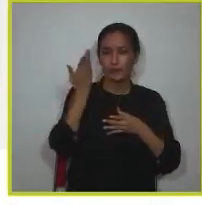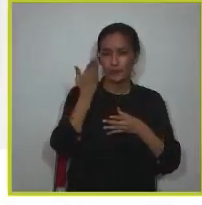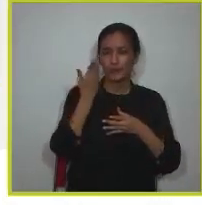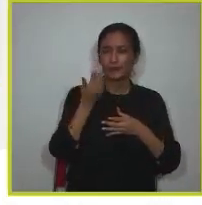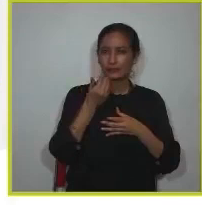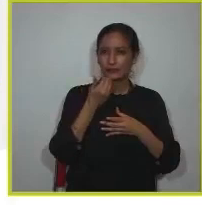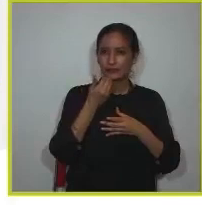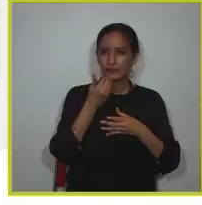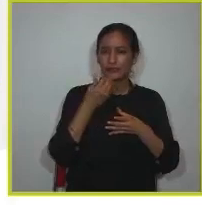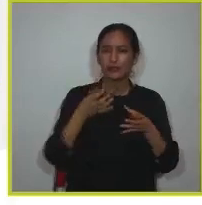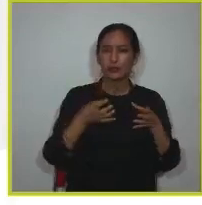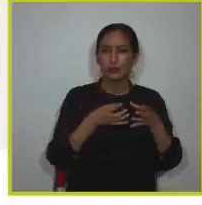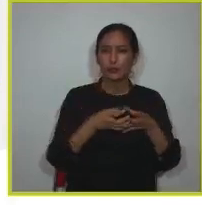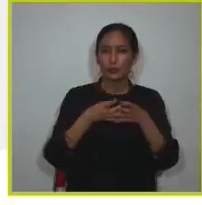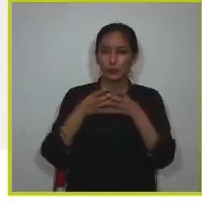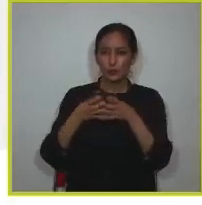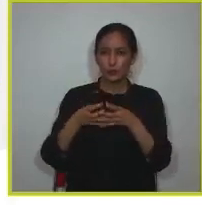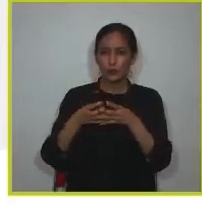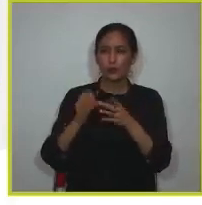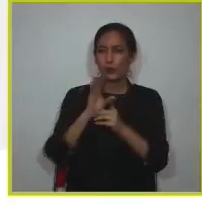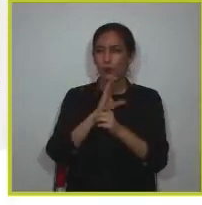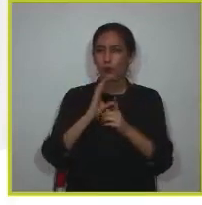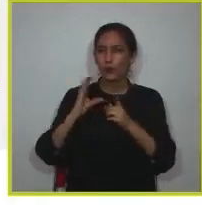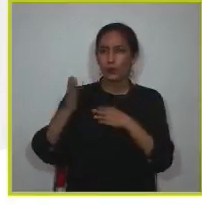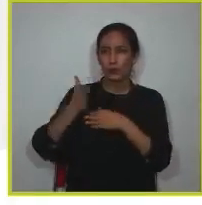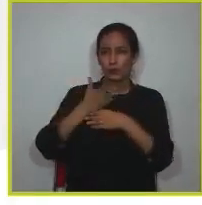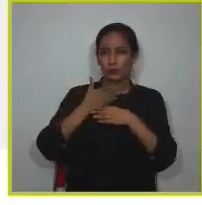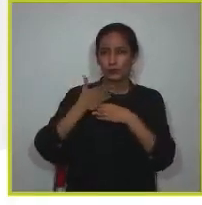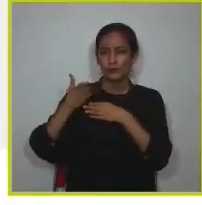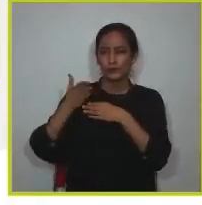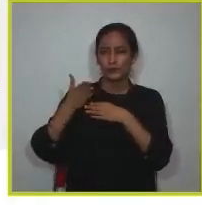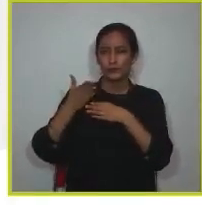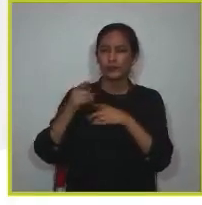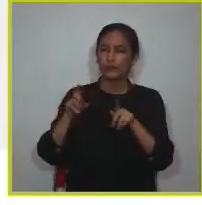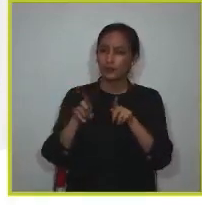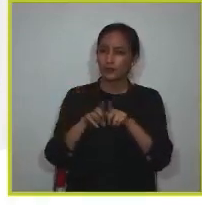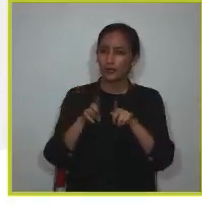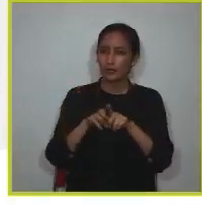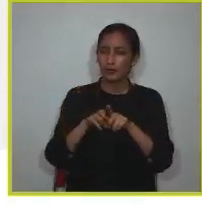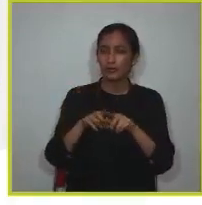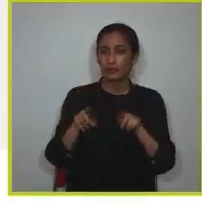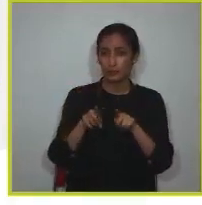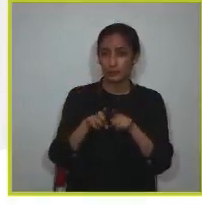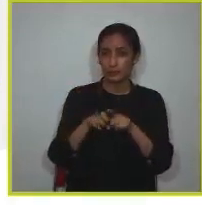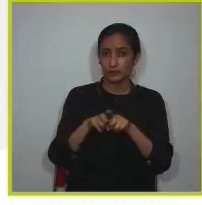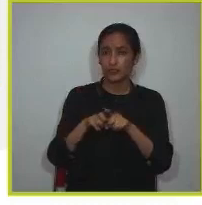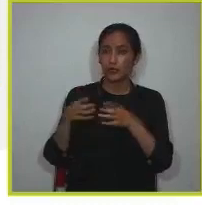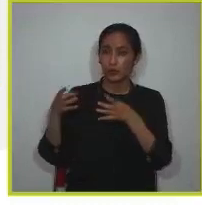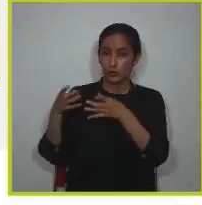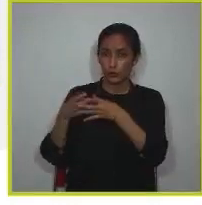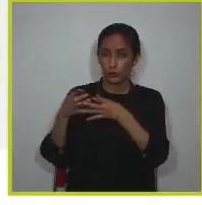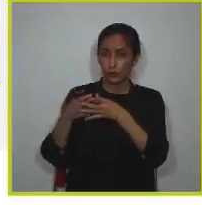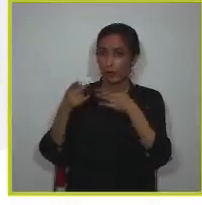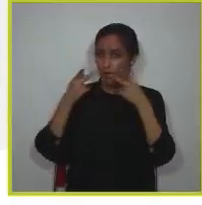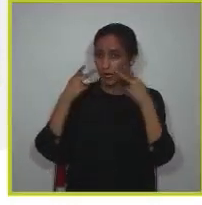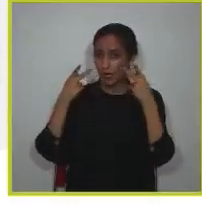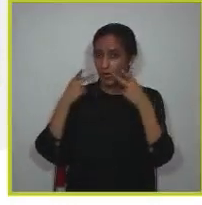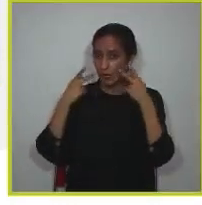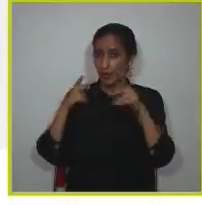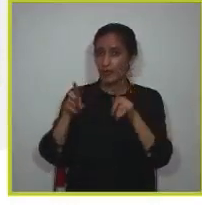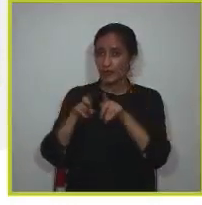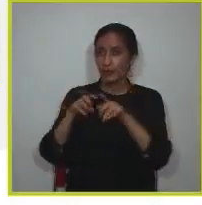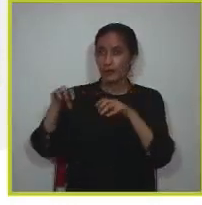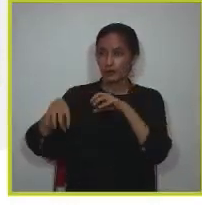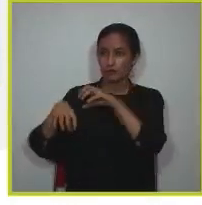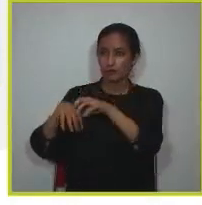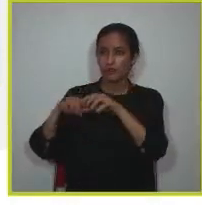involucrarse en un proceso intercultural y participativo en el que los representantes de las federaciones indígenas y las